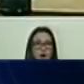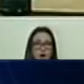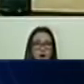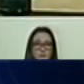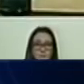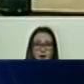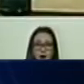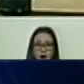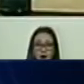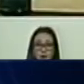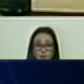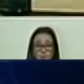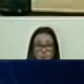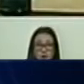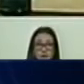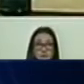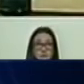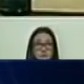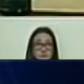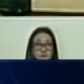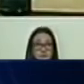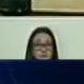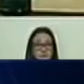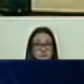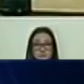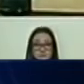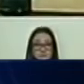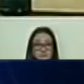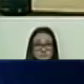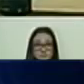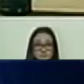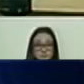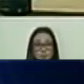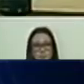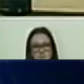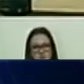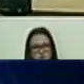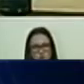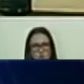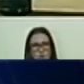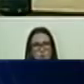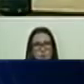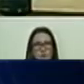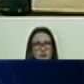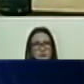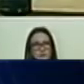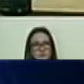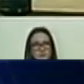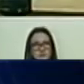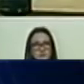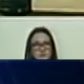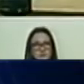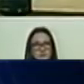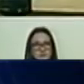millón. Jue la gran madre de esta gente. 1 millón de CLAP. El CLAP, ustedes saben,